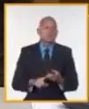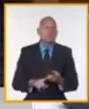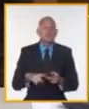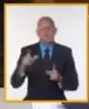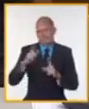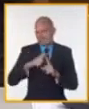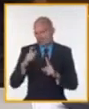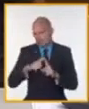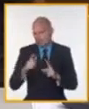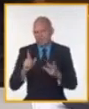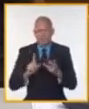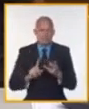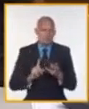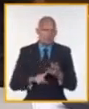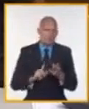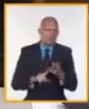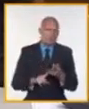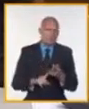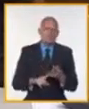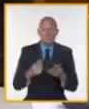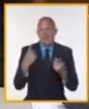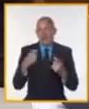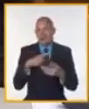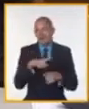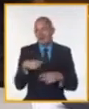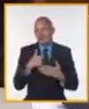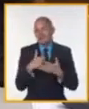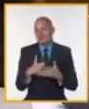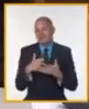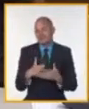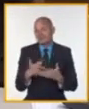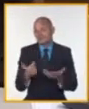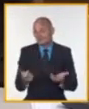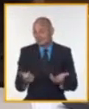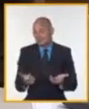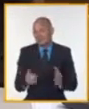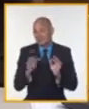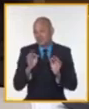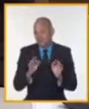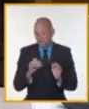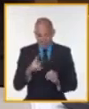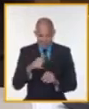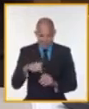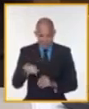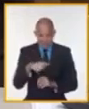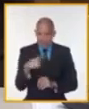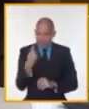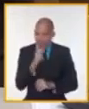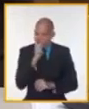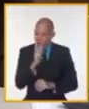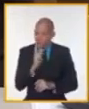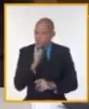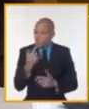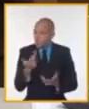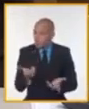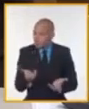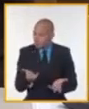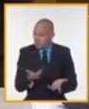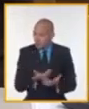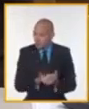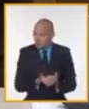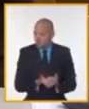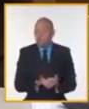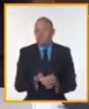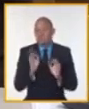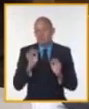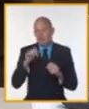movilización de todas las estructuras para verdaderamente este programa, que es trazador no solamente de la salud